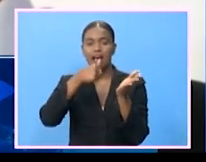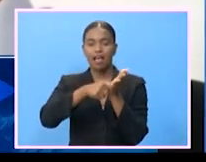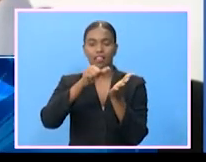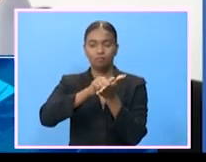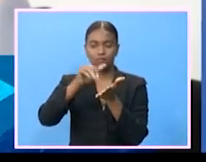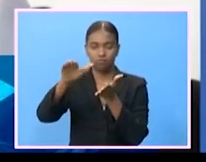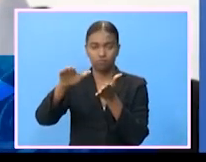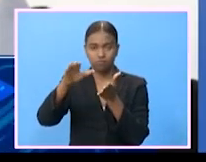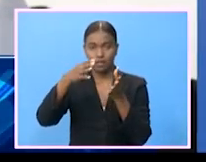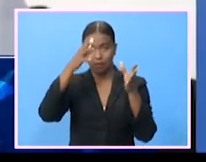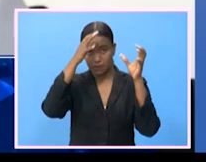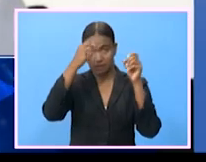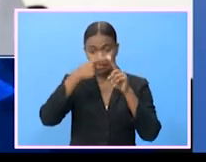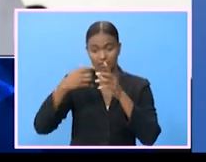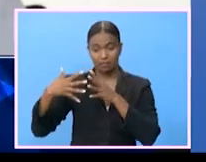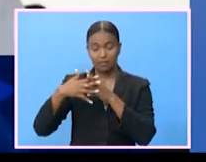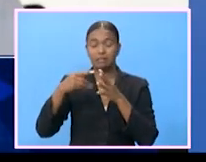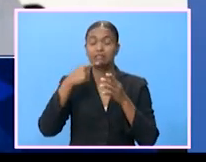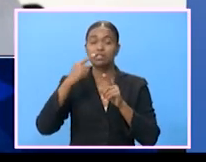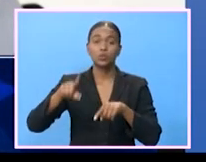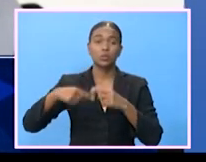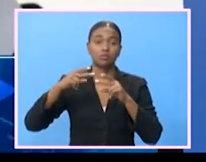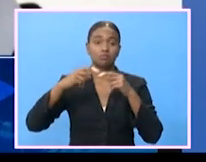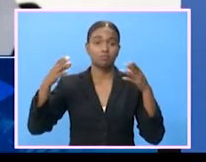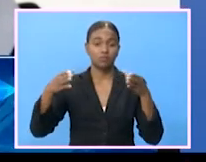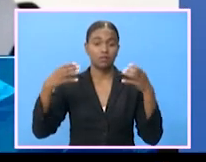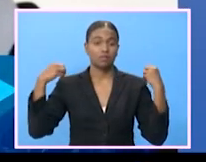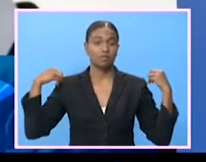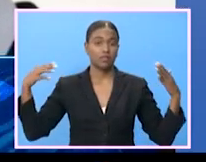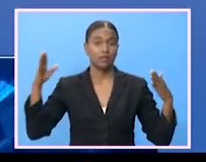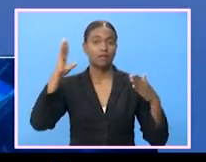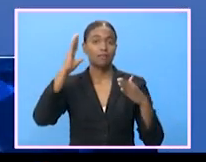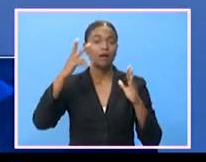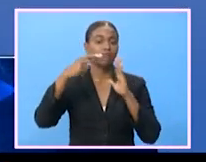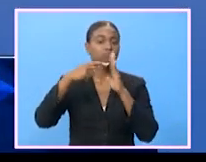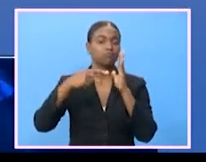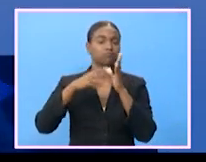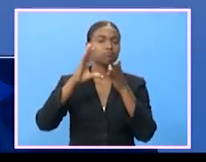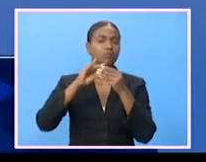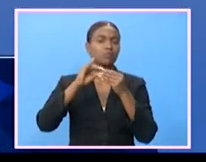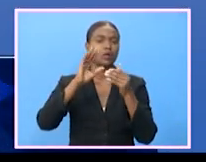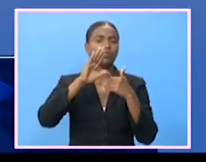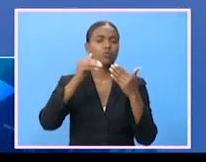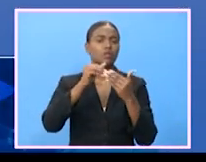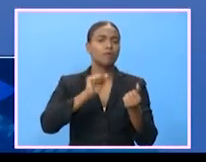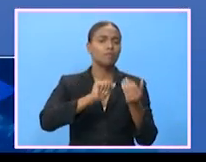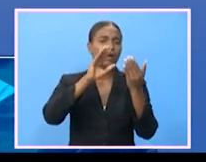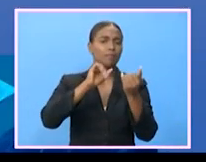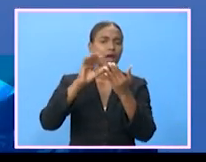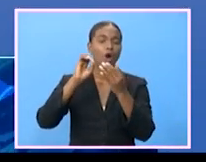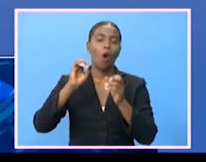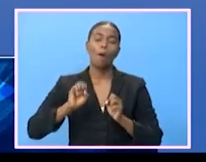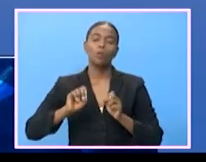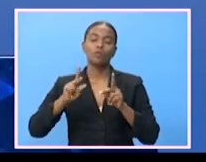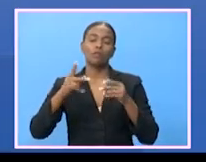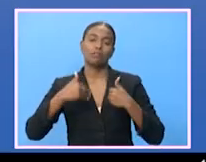El gobernante estadounidense señala que durante la cumbre serán abordados los desafíos y oportunidades de la